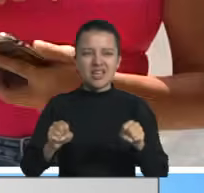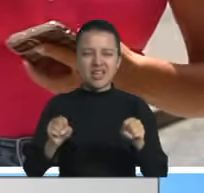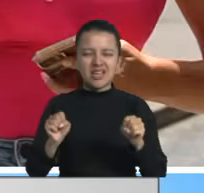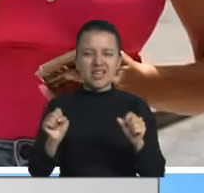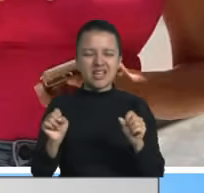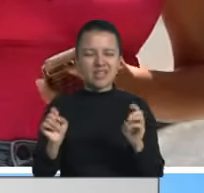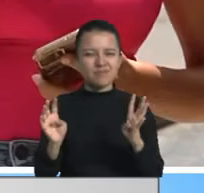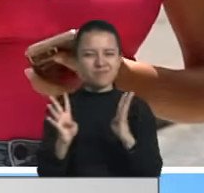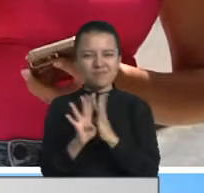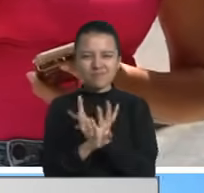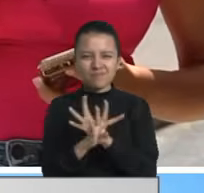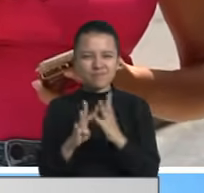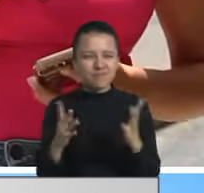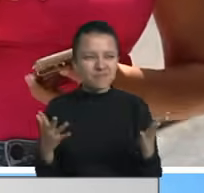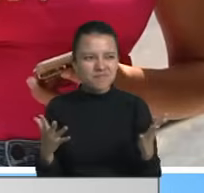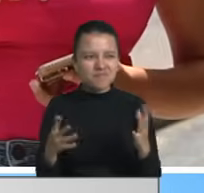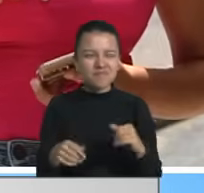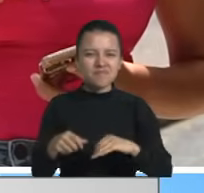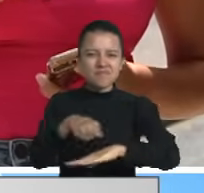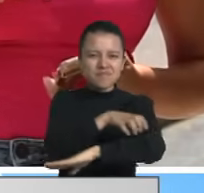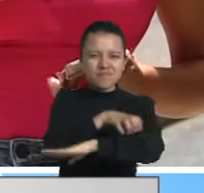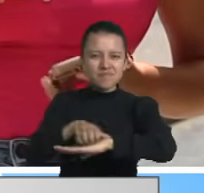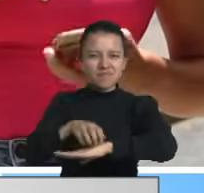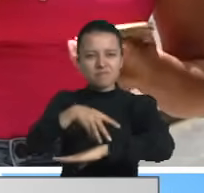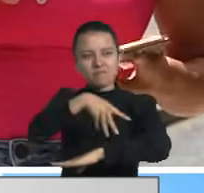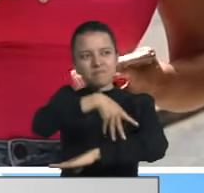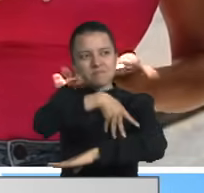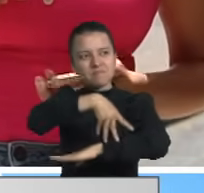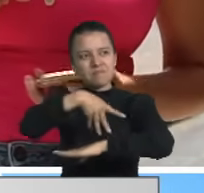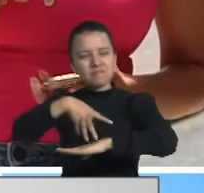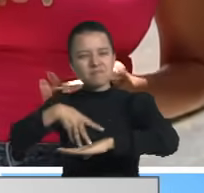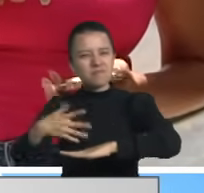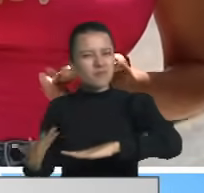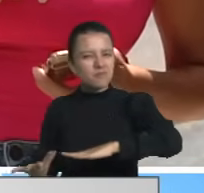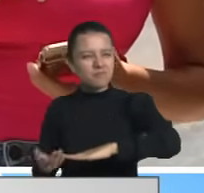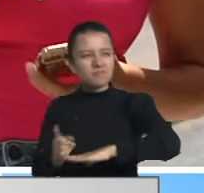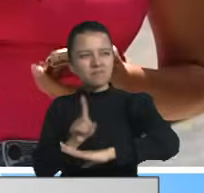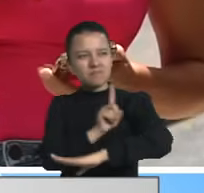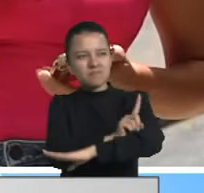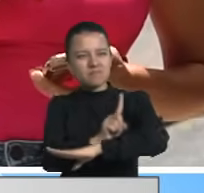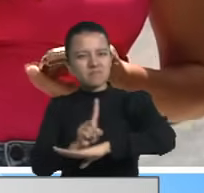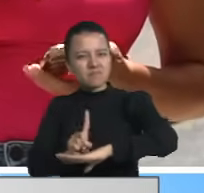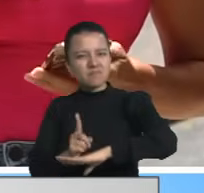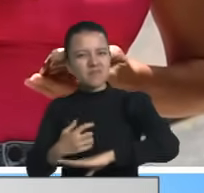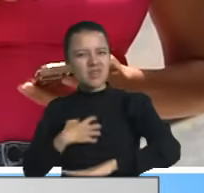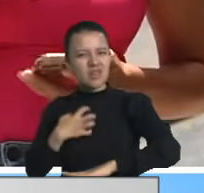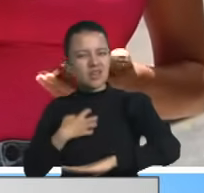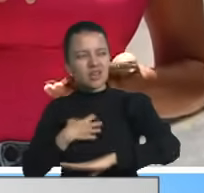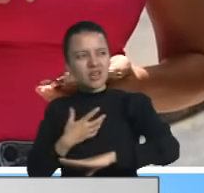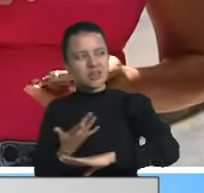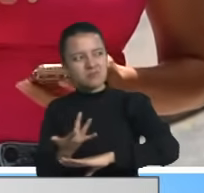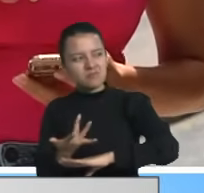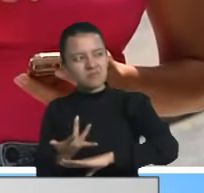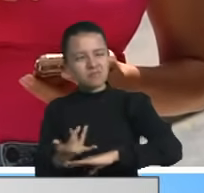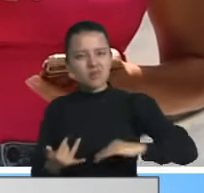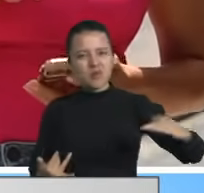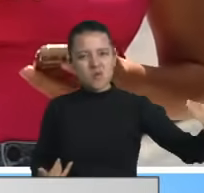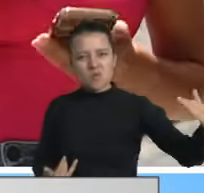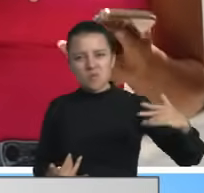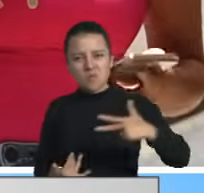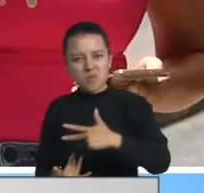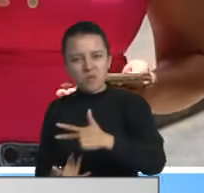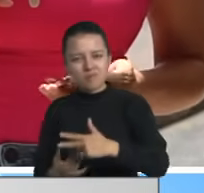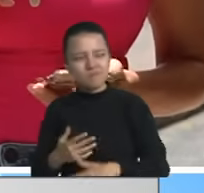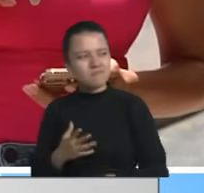afluencia de estos buses en las estaciones y también hay muchas quejas por parte de la ciudadanía. Señaló el alcalde que